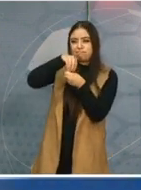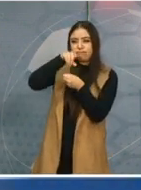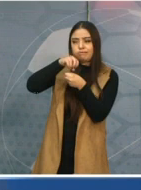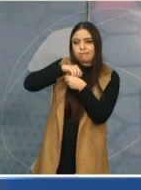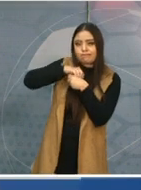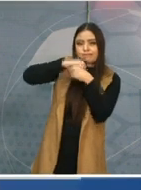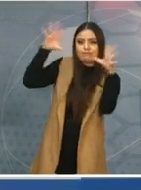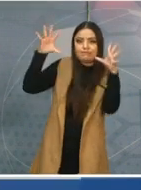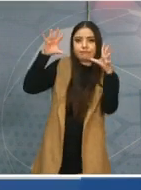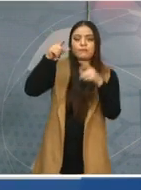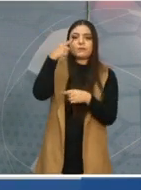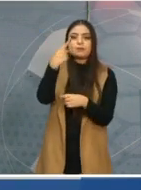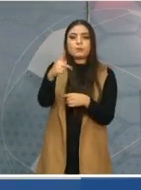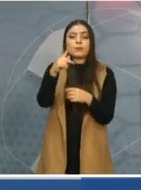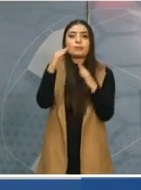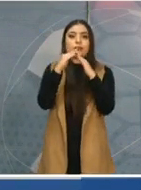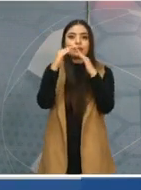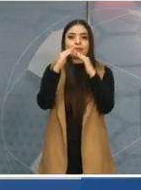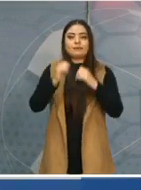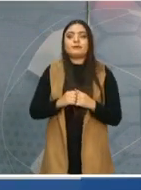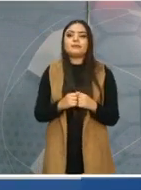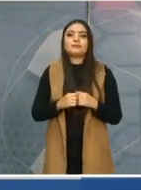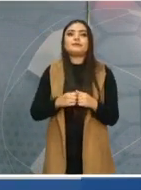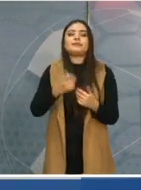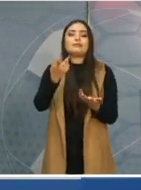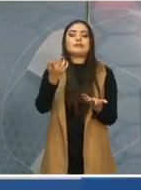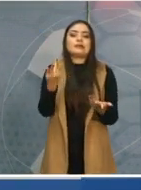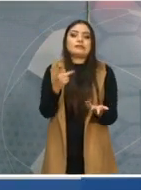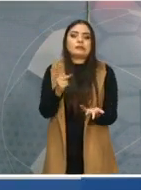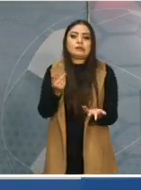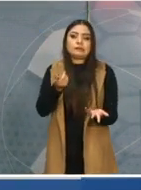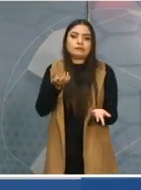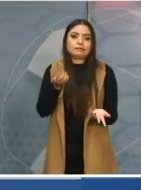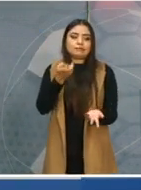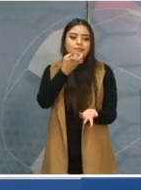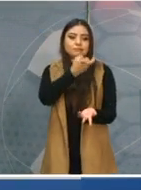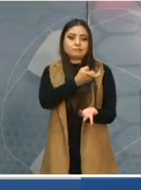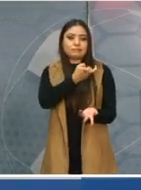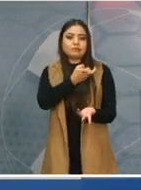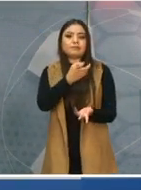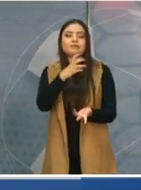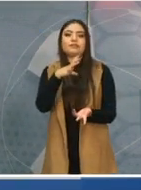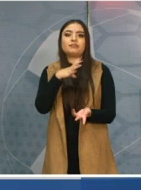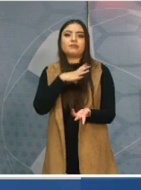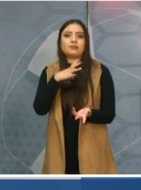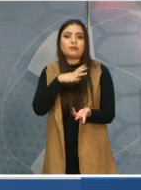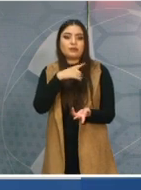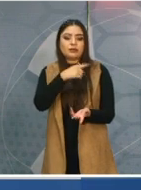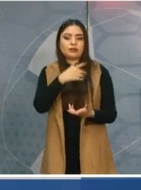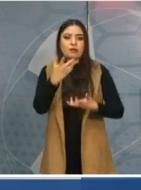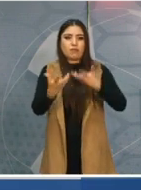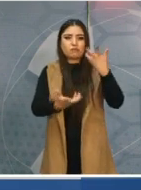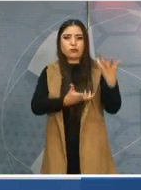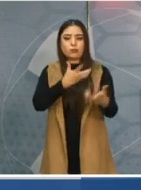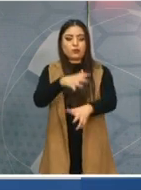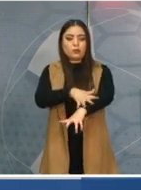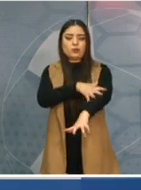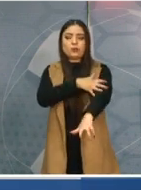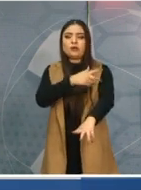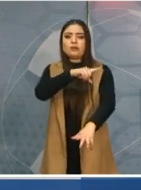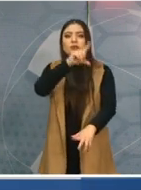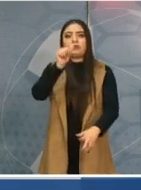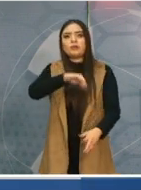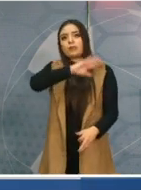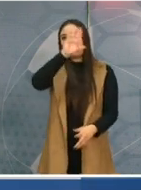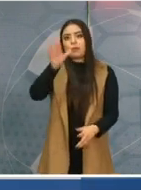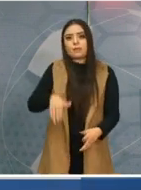saldo y pues desafortunadamente víctimas de quemaduras internas y externas fue que murió la madrugada de este 25 de diciembre pasado sábado héctor garcía rodríguez